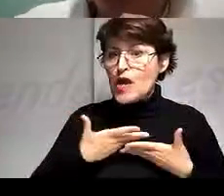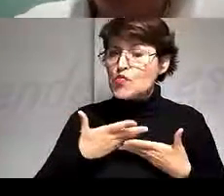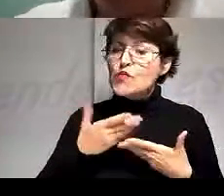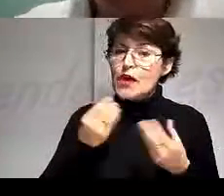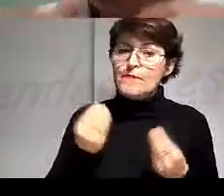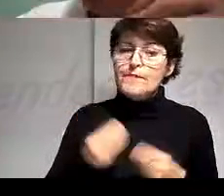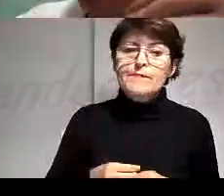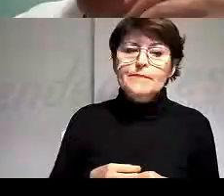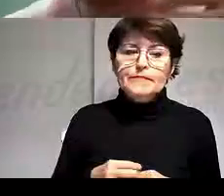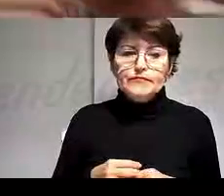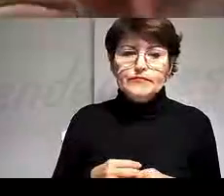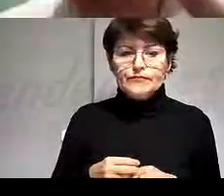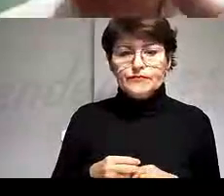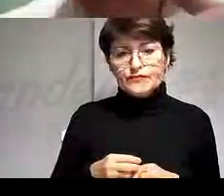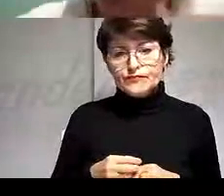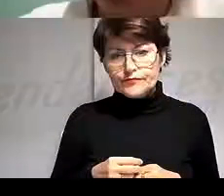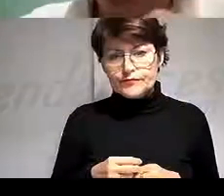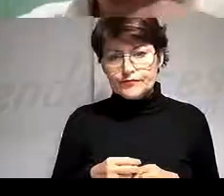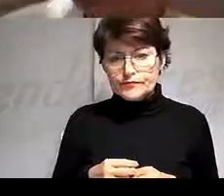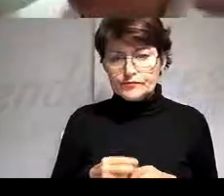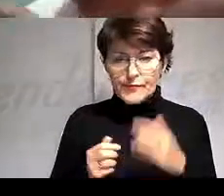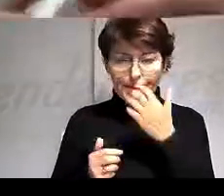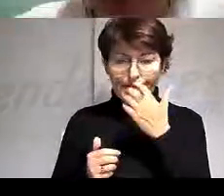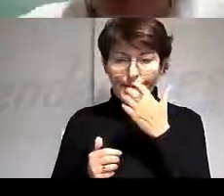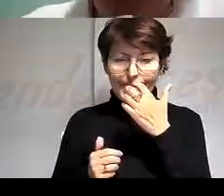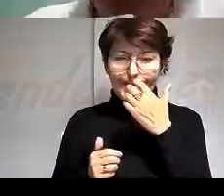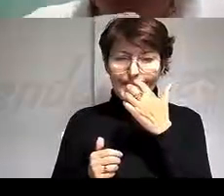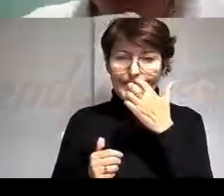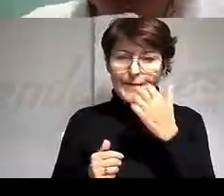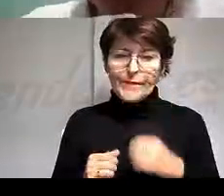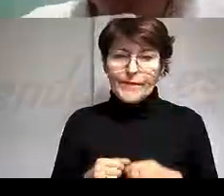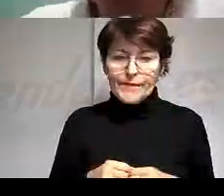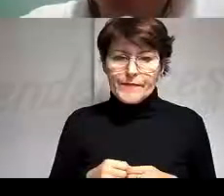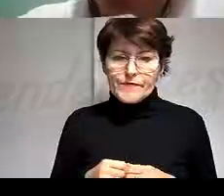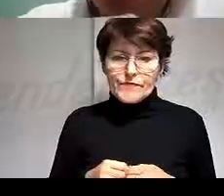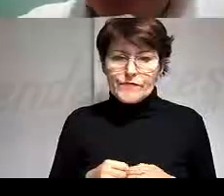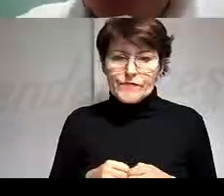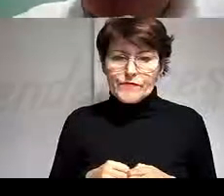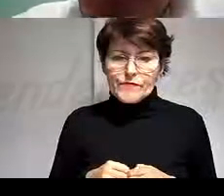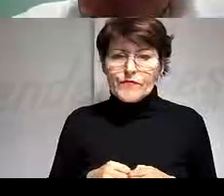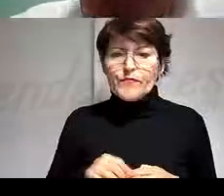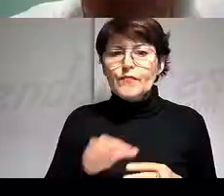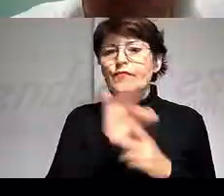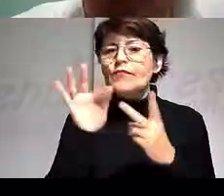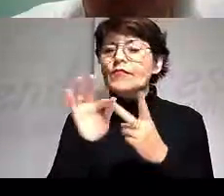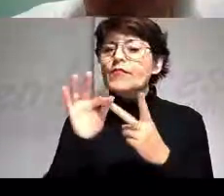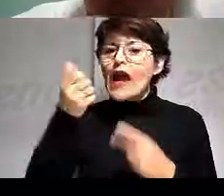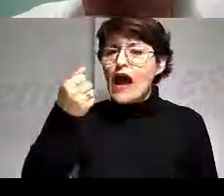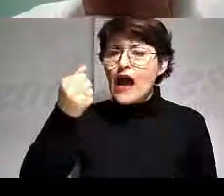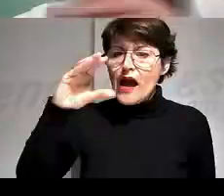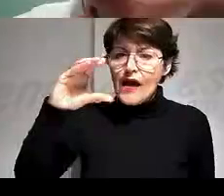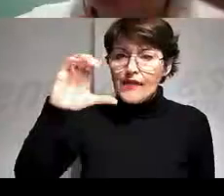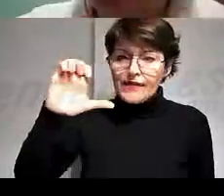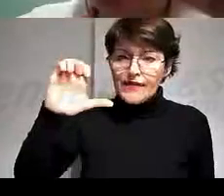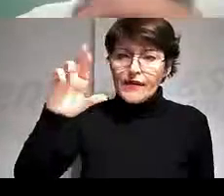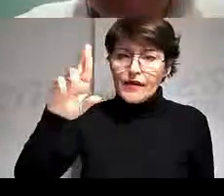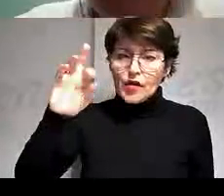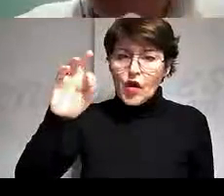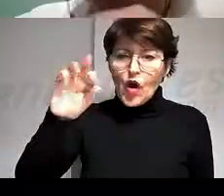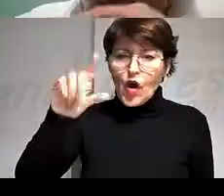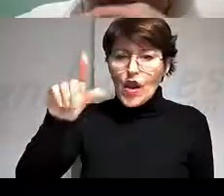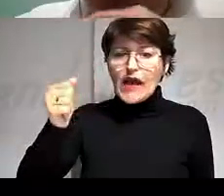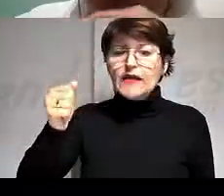neurotransmisores, que no aumenten nuestra irritabilidad, nuestra agresividad, por ejemplo, ¿no? La acerola es una droga vegetal, es un fruto